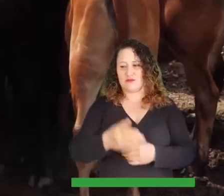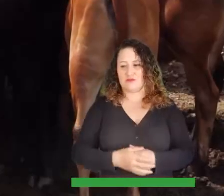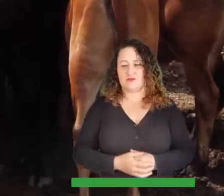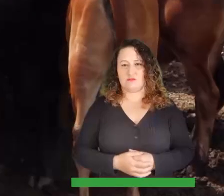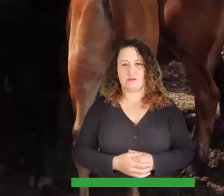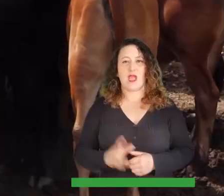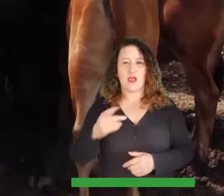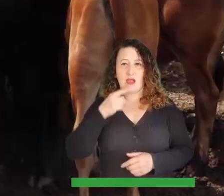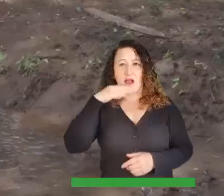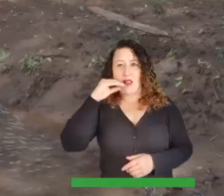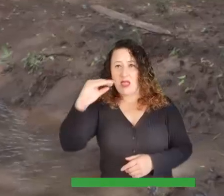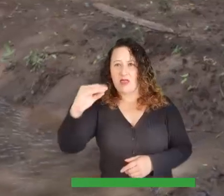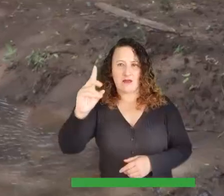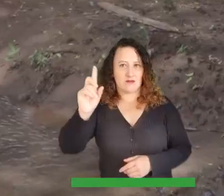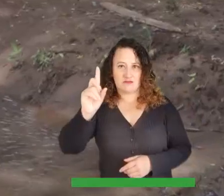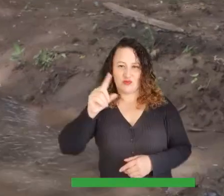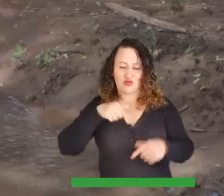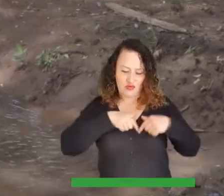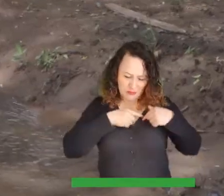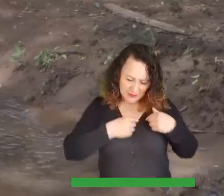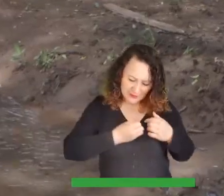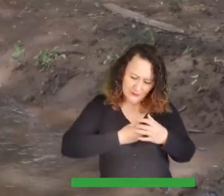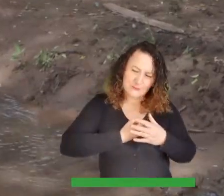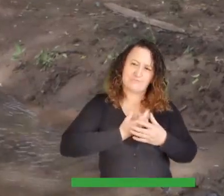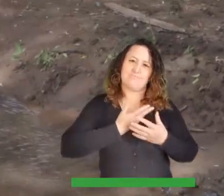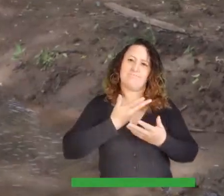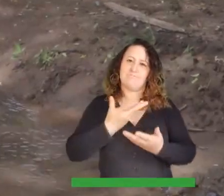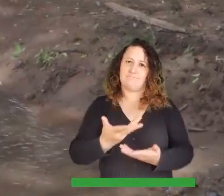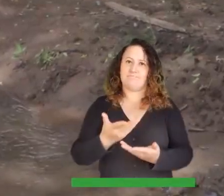eso me sale del corazón.